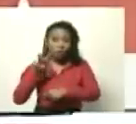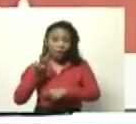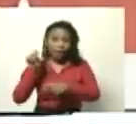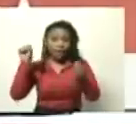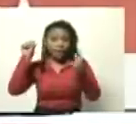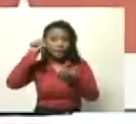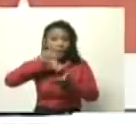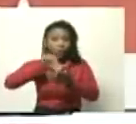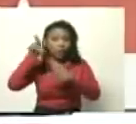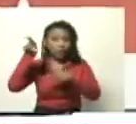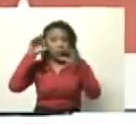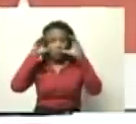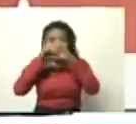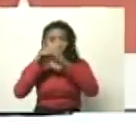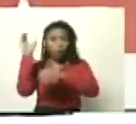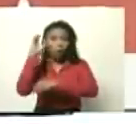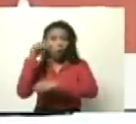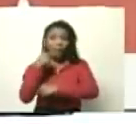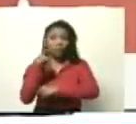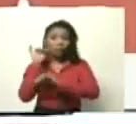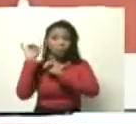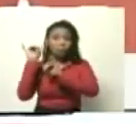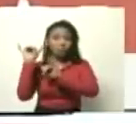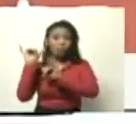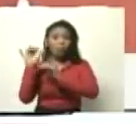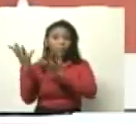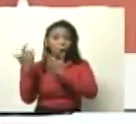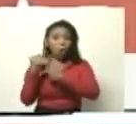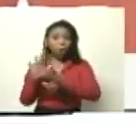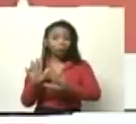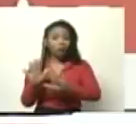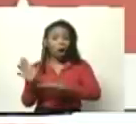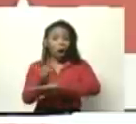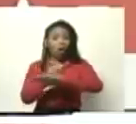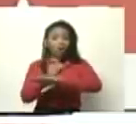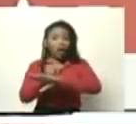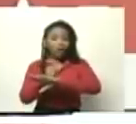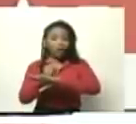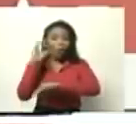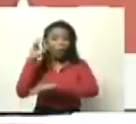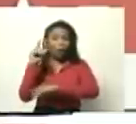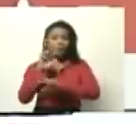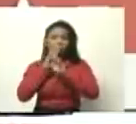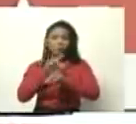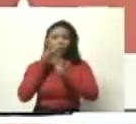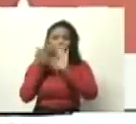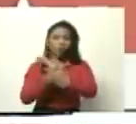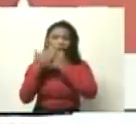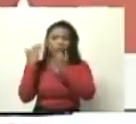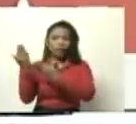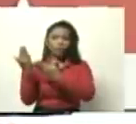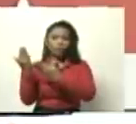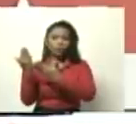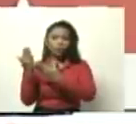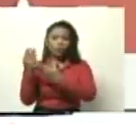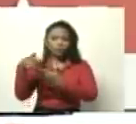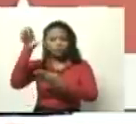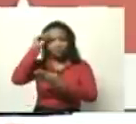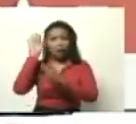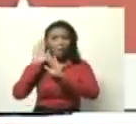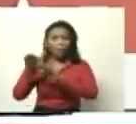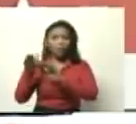dicho por ellos. Y el gobierno colombiano conteste a todo eso, enterado y